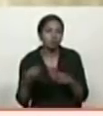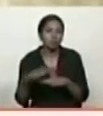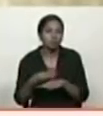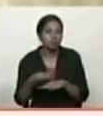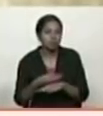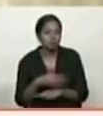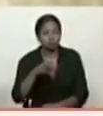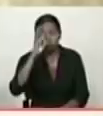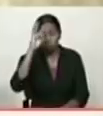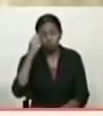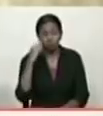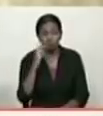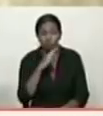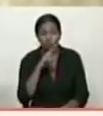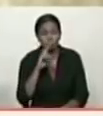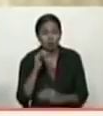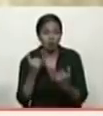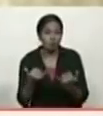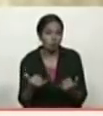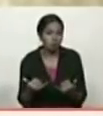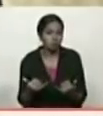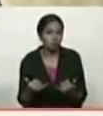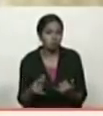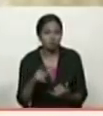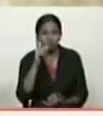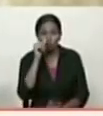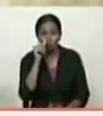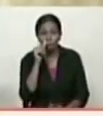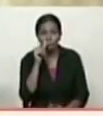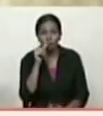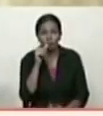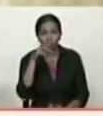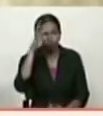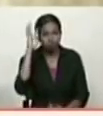congresista, que se me escapa su nombre en este momento, ese Rubio, y